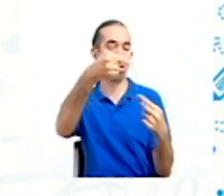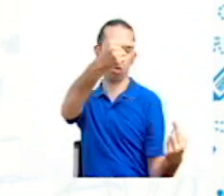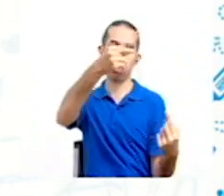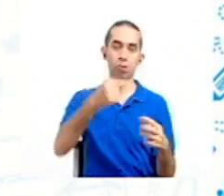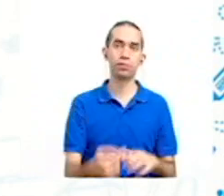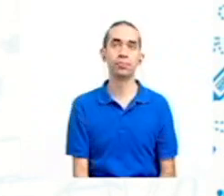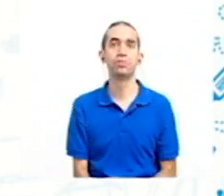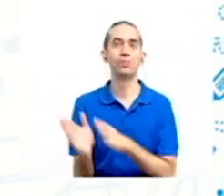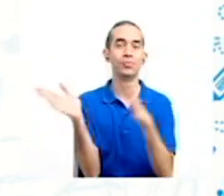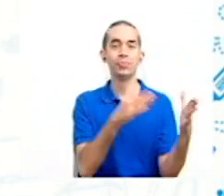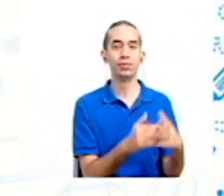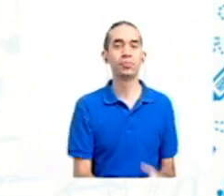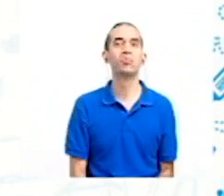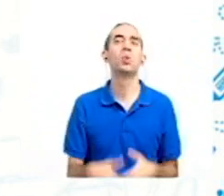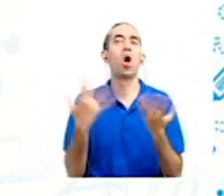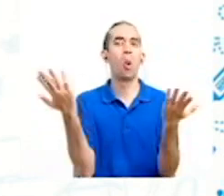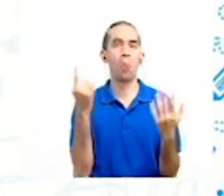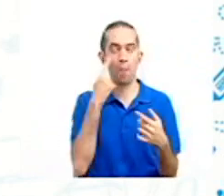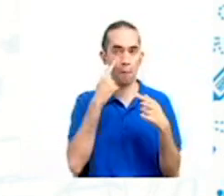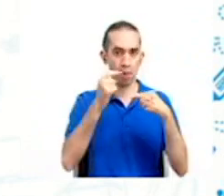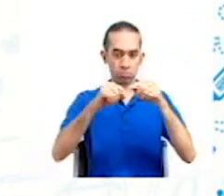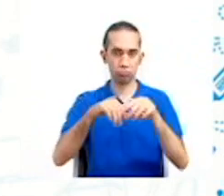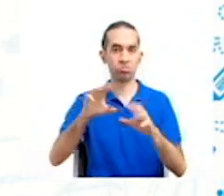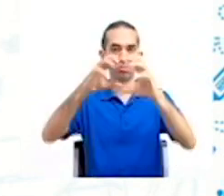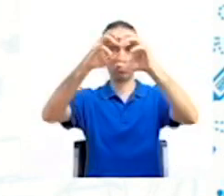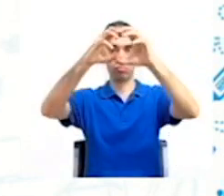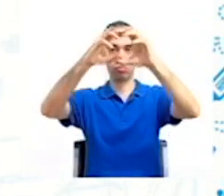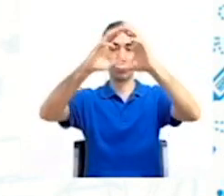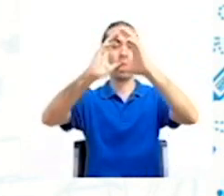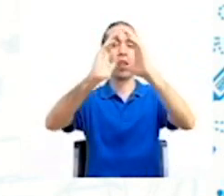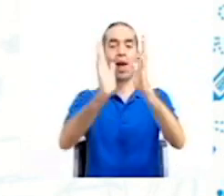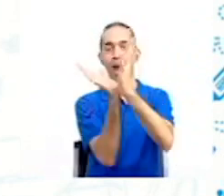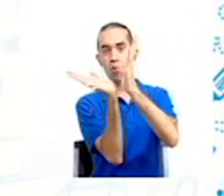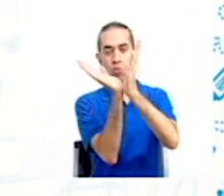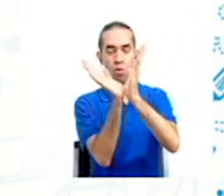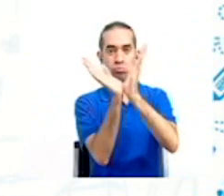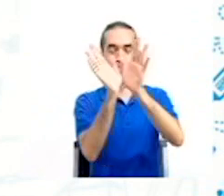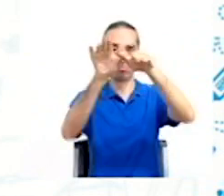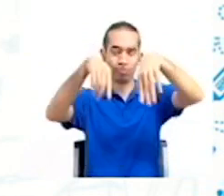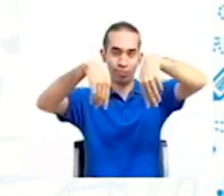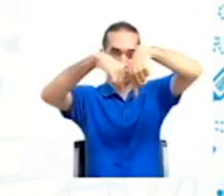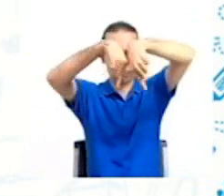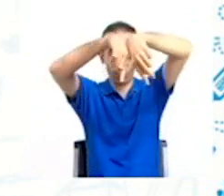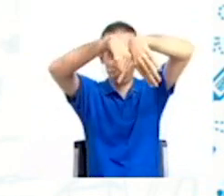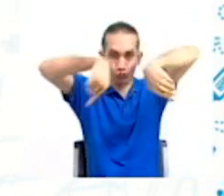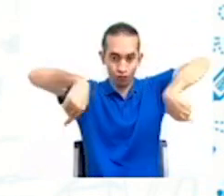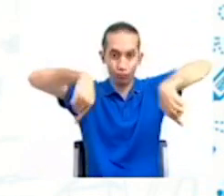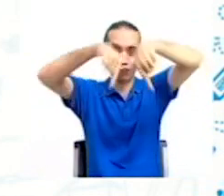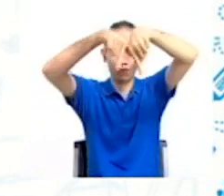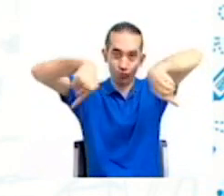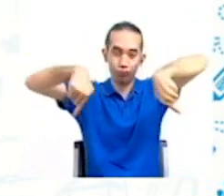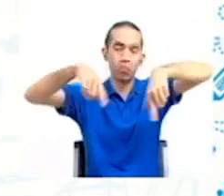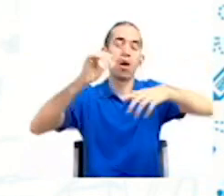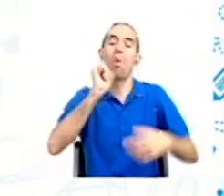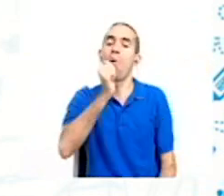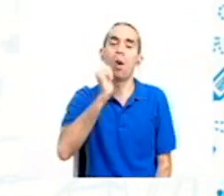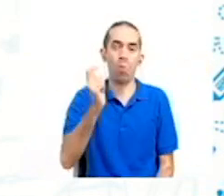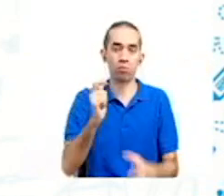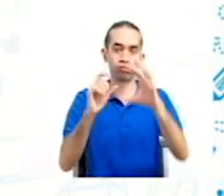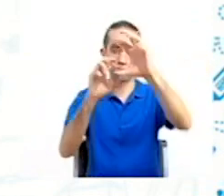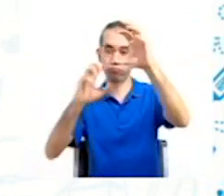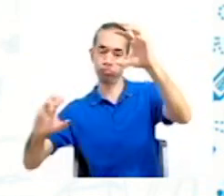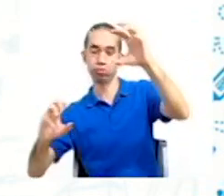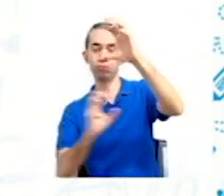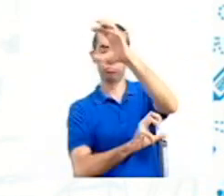Y otra geometría es la angular, que en este caso vean la molécula que tenemos acá. Es la molécula del agua. Como ya les expliqué, esto